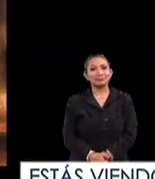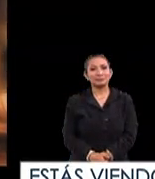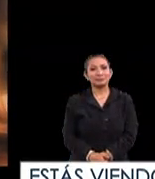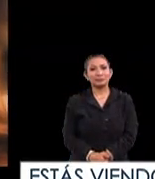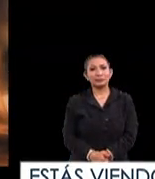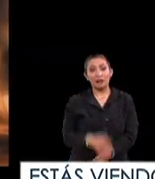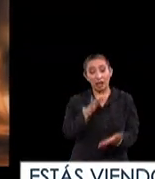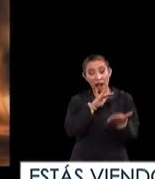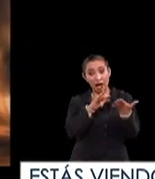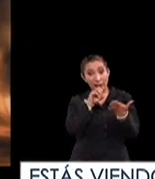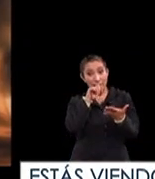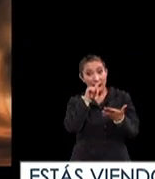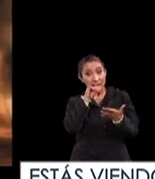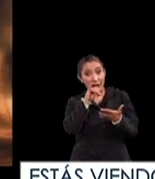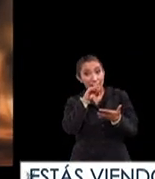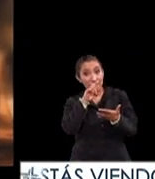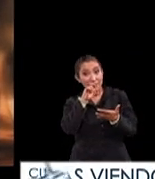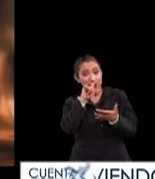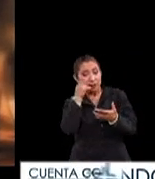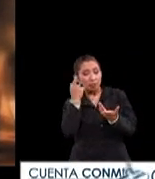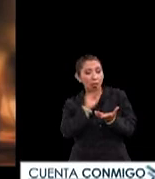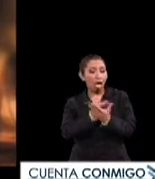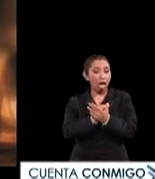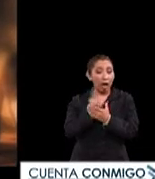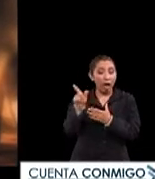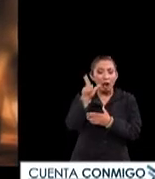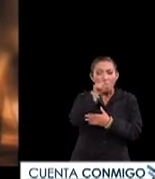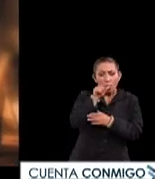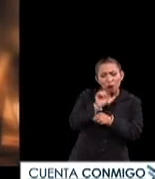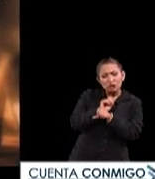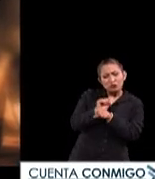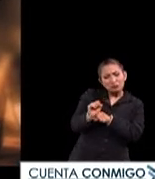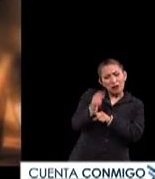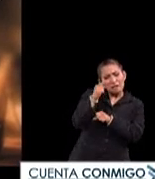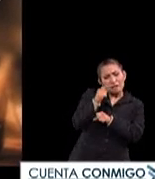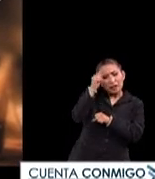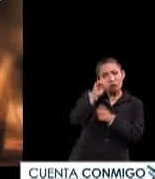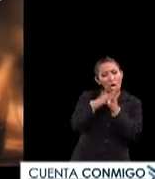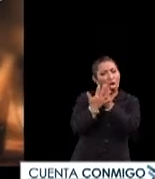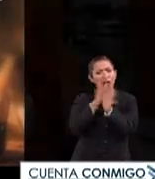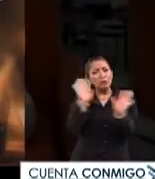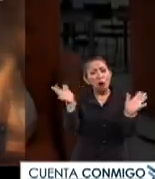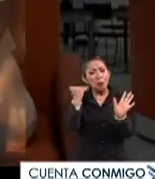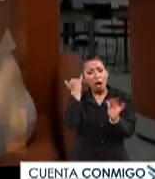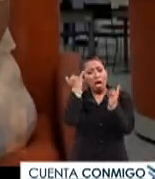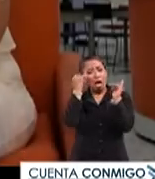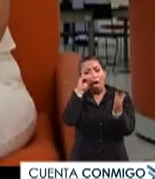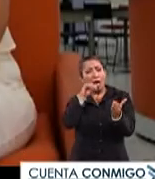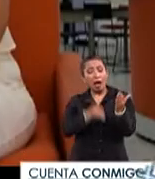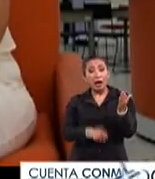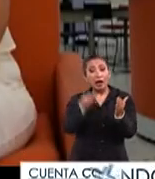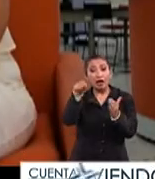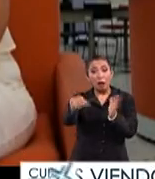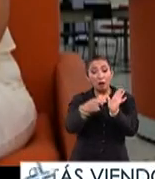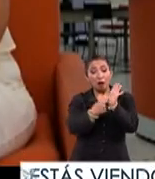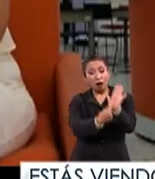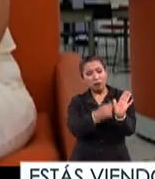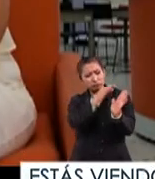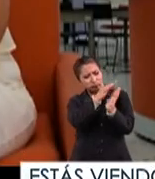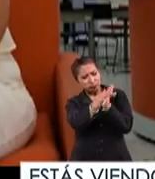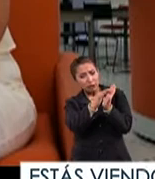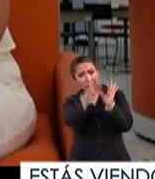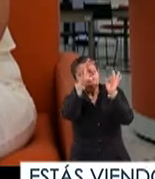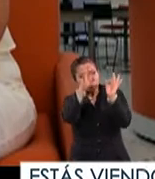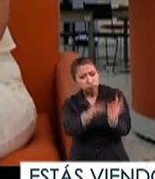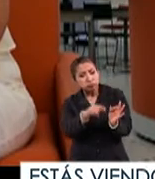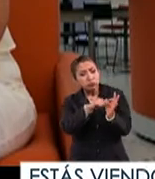No se puede leer a Martín Briceño y continuar indiferente. El lenguaje es sencillo, sin rebuscamientos ni pretensiones, más que la de ofrecer un texto